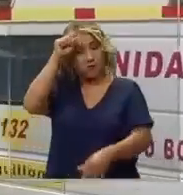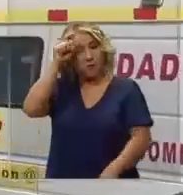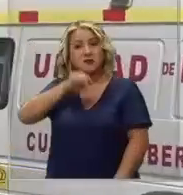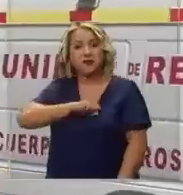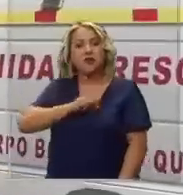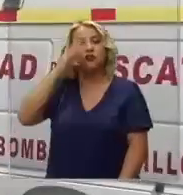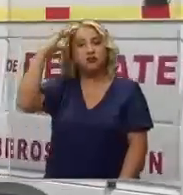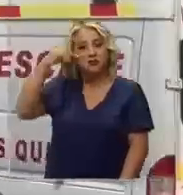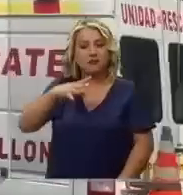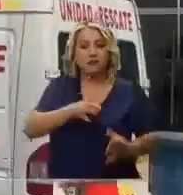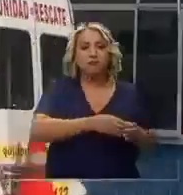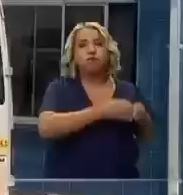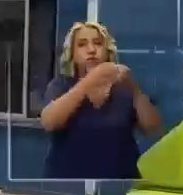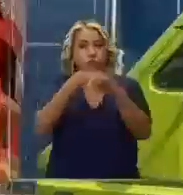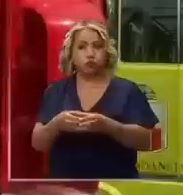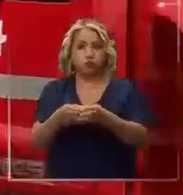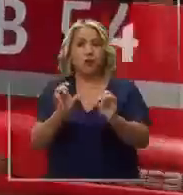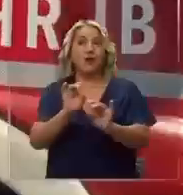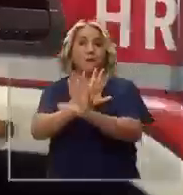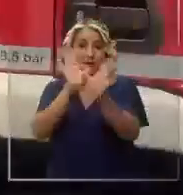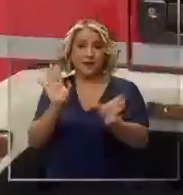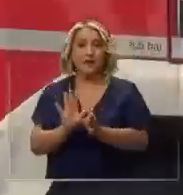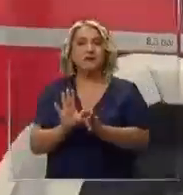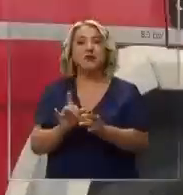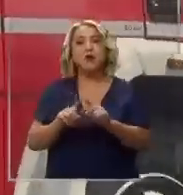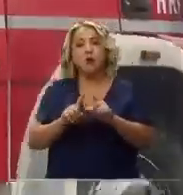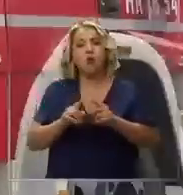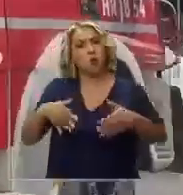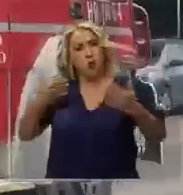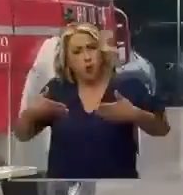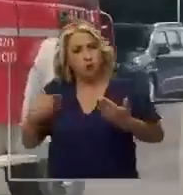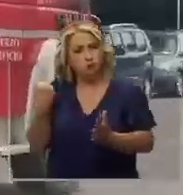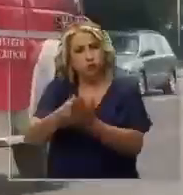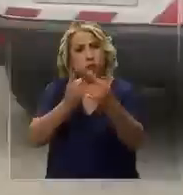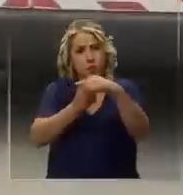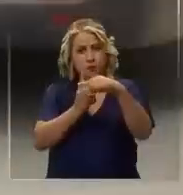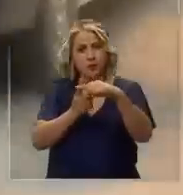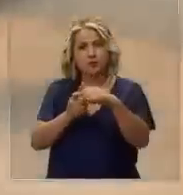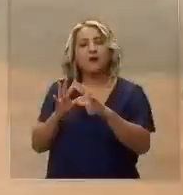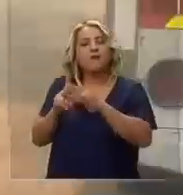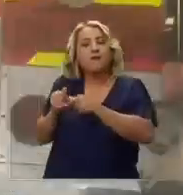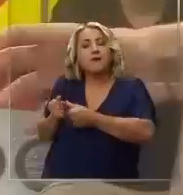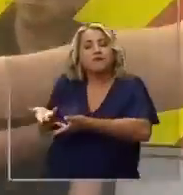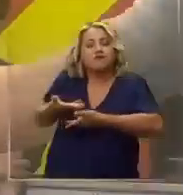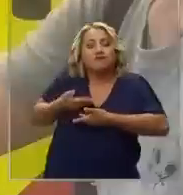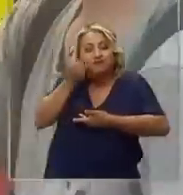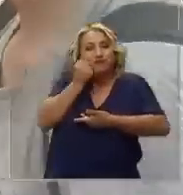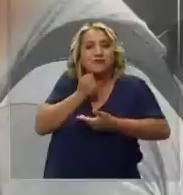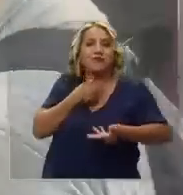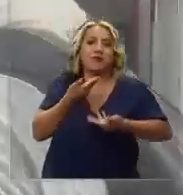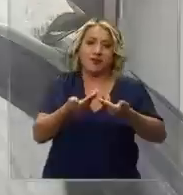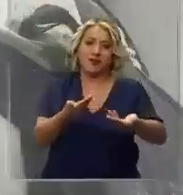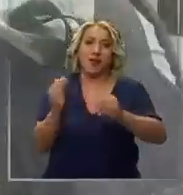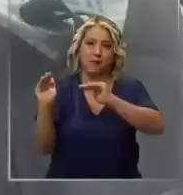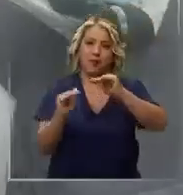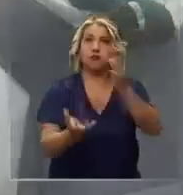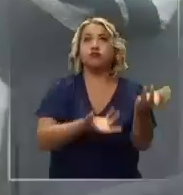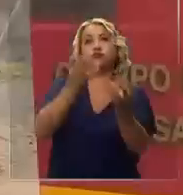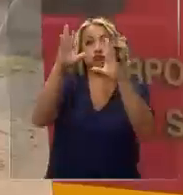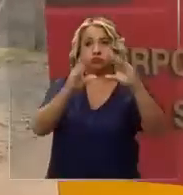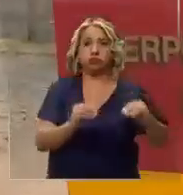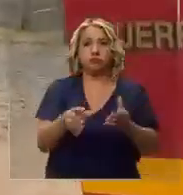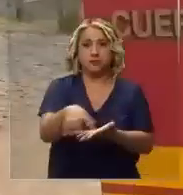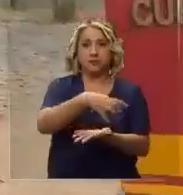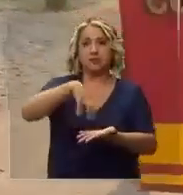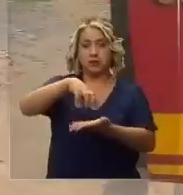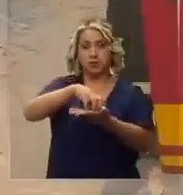Santiago, enviados a la emergencia. La energía que los distingue la obtienen de sus seres amados y del cariño y apoyo de la gente del sector.